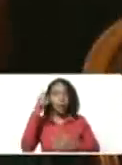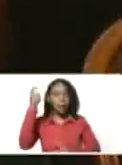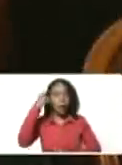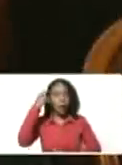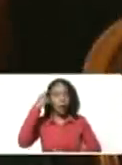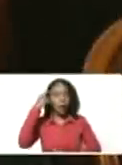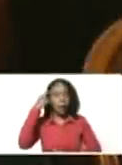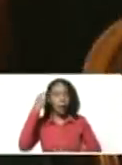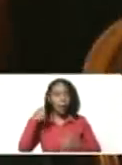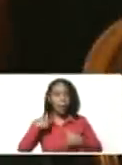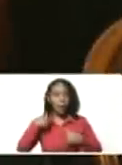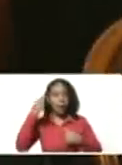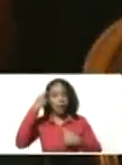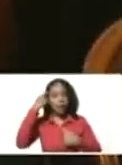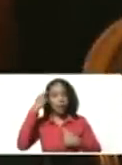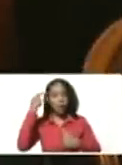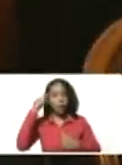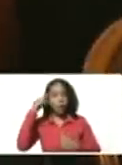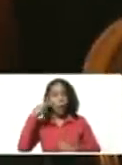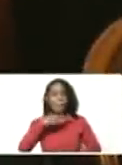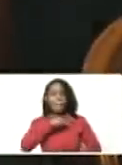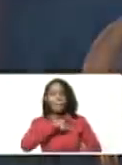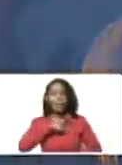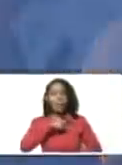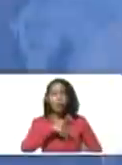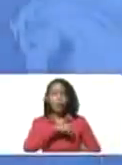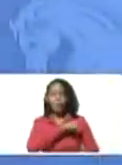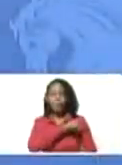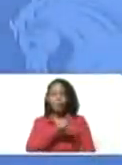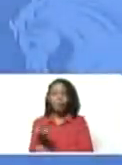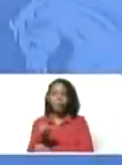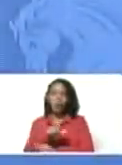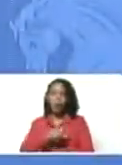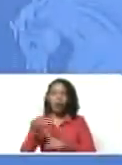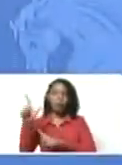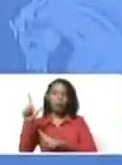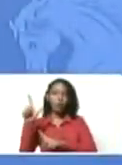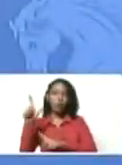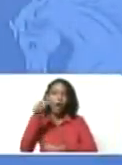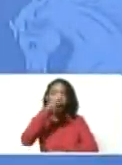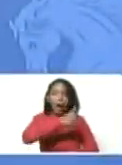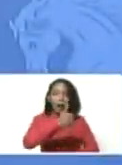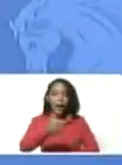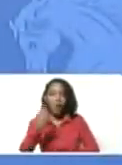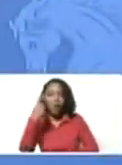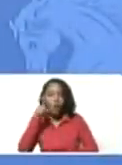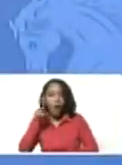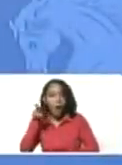cabeza: misión cumplida a cada uno de ellos.